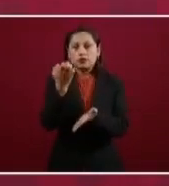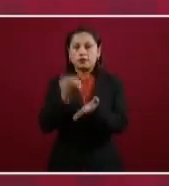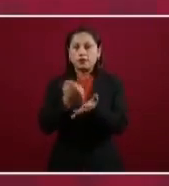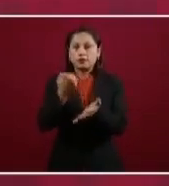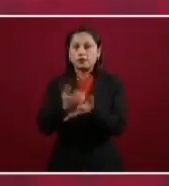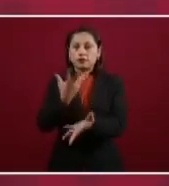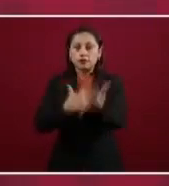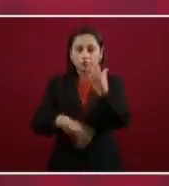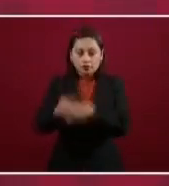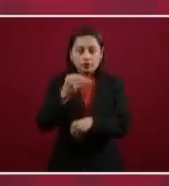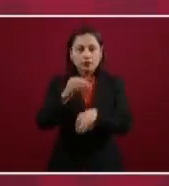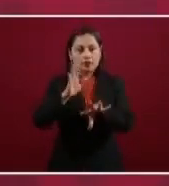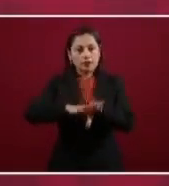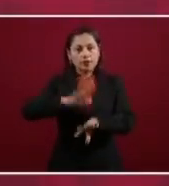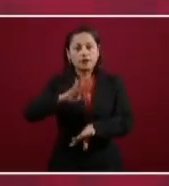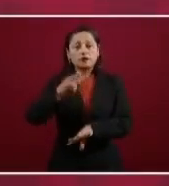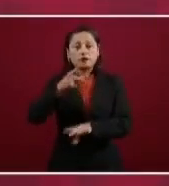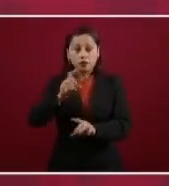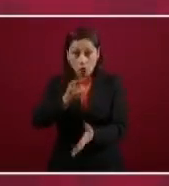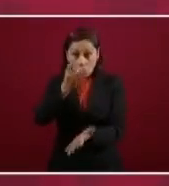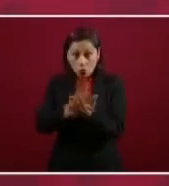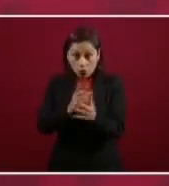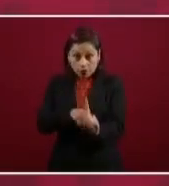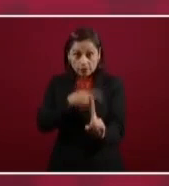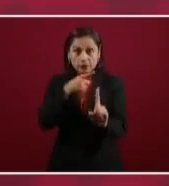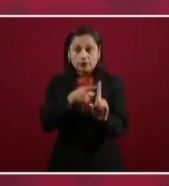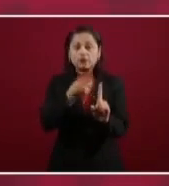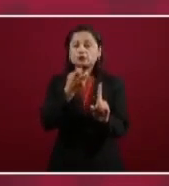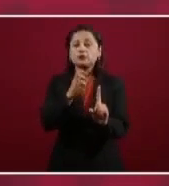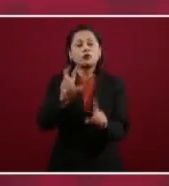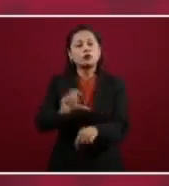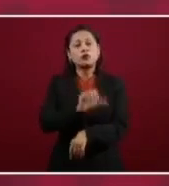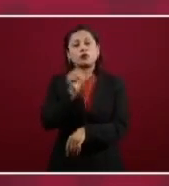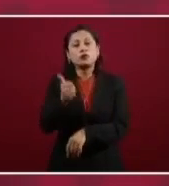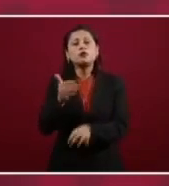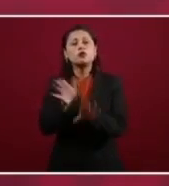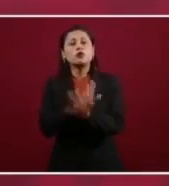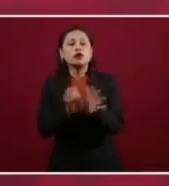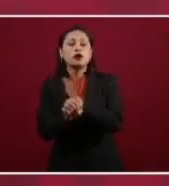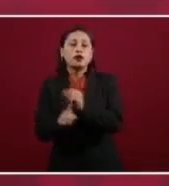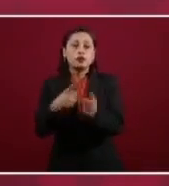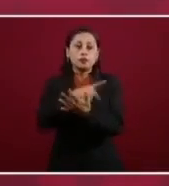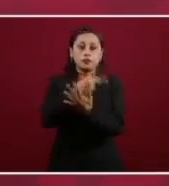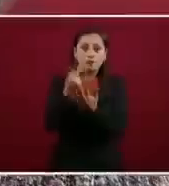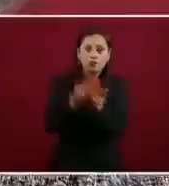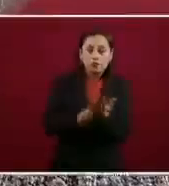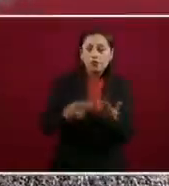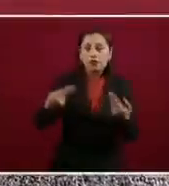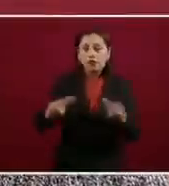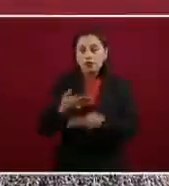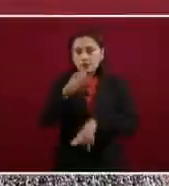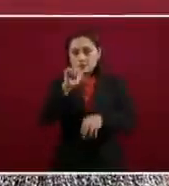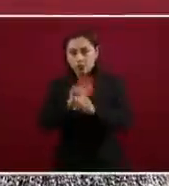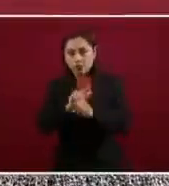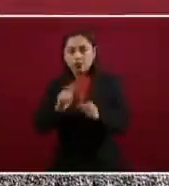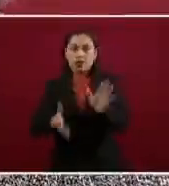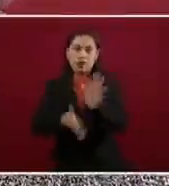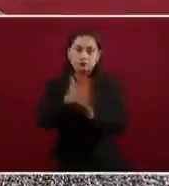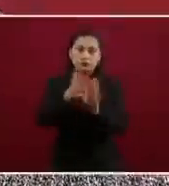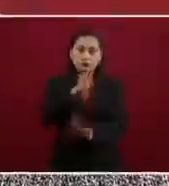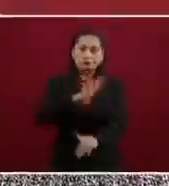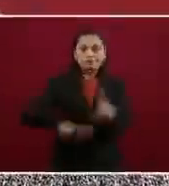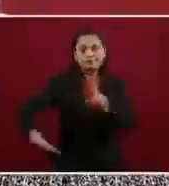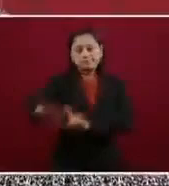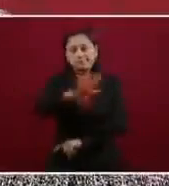pero no es el único elemento y no podemos pensar que el plan nacional de infraestructura por grande que sea es el único elemento